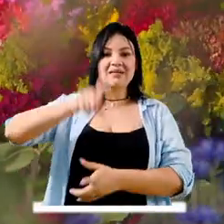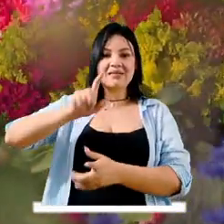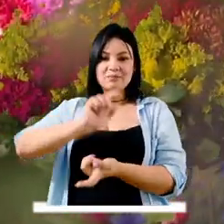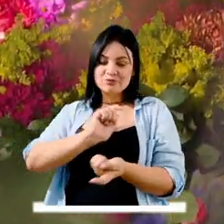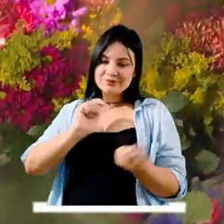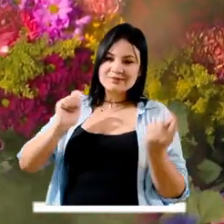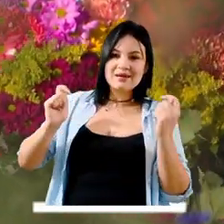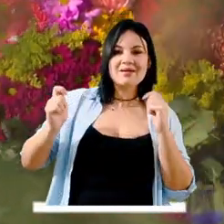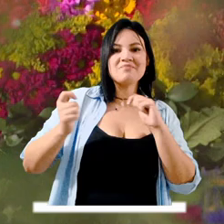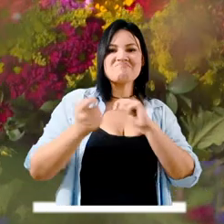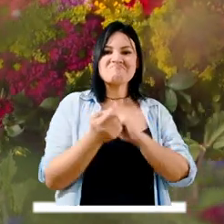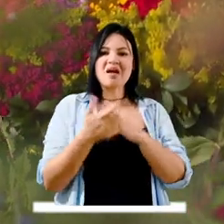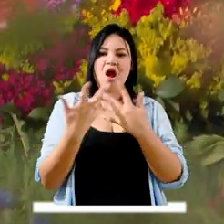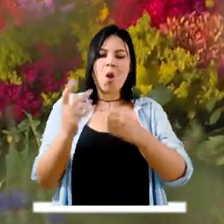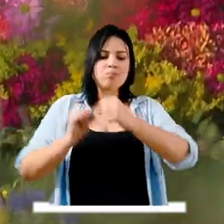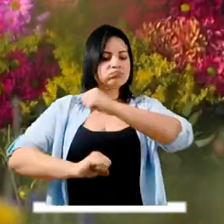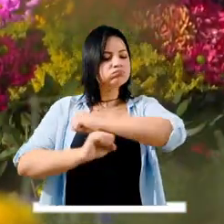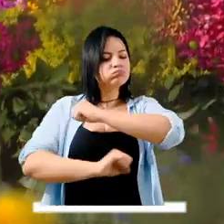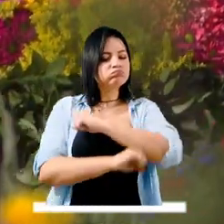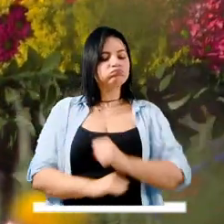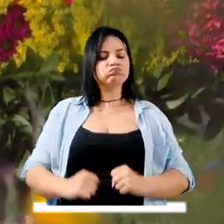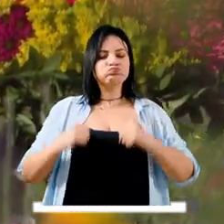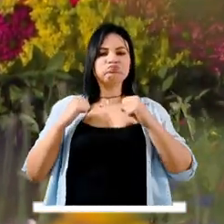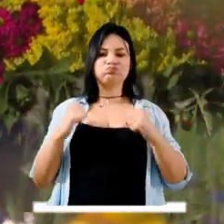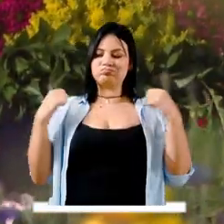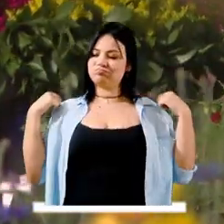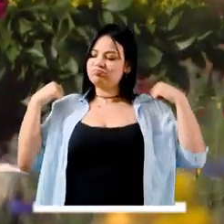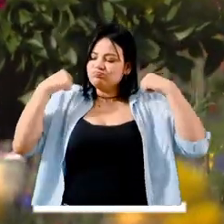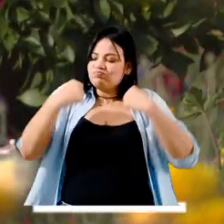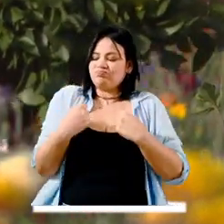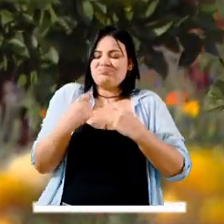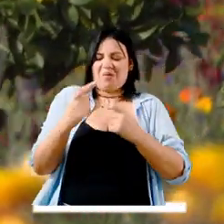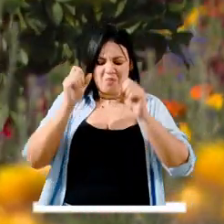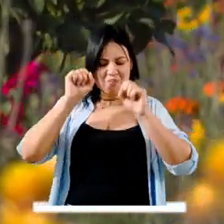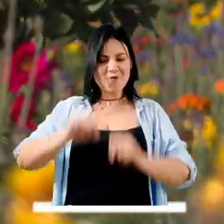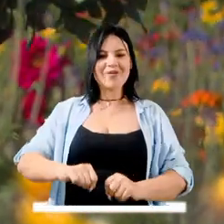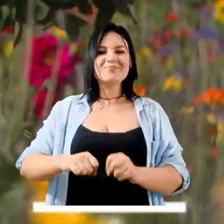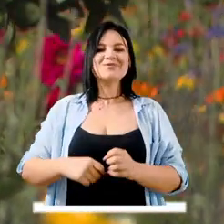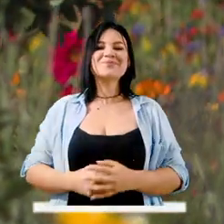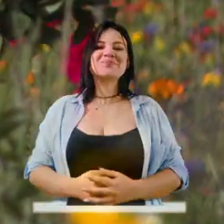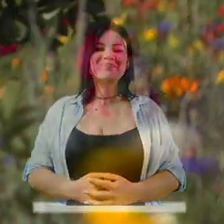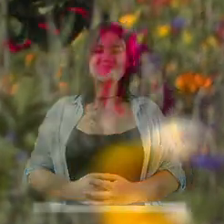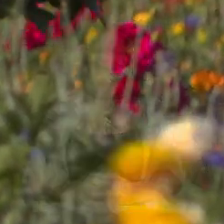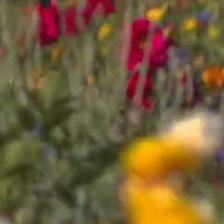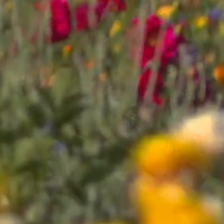que cambiar la matriz turística y fortaleciendo justamente esta apuesta silletera, somos capaces de hacerlo.